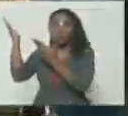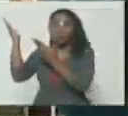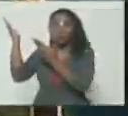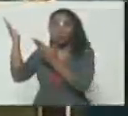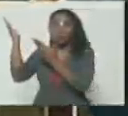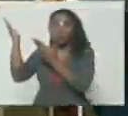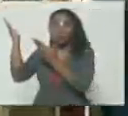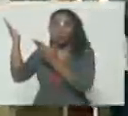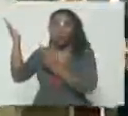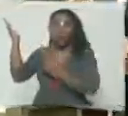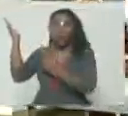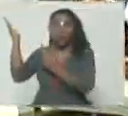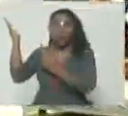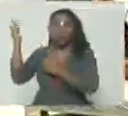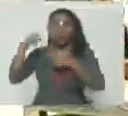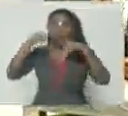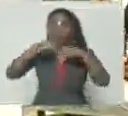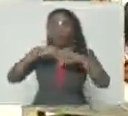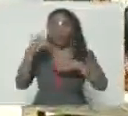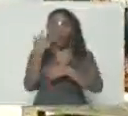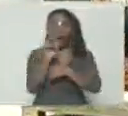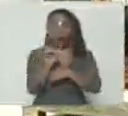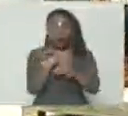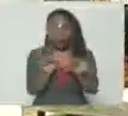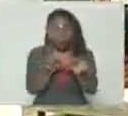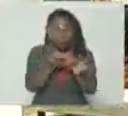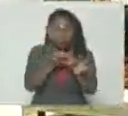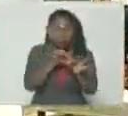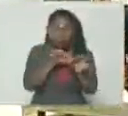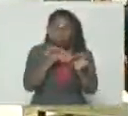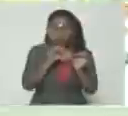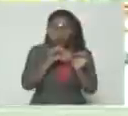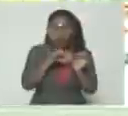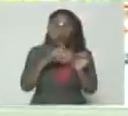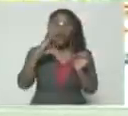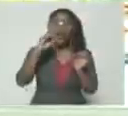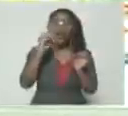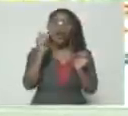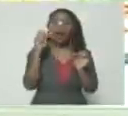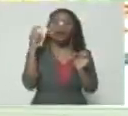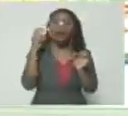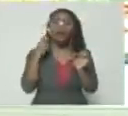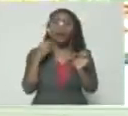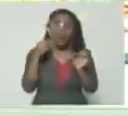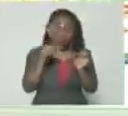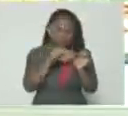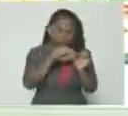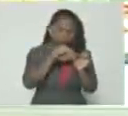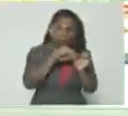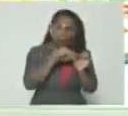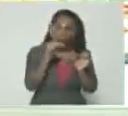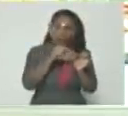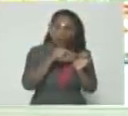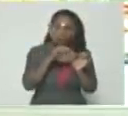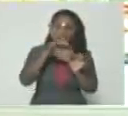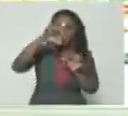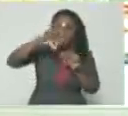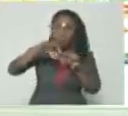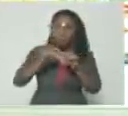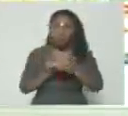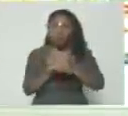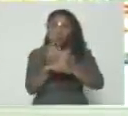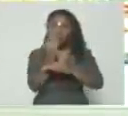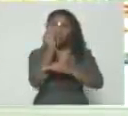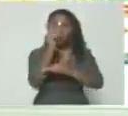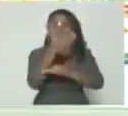Mira, aquí tengo semillas de cacao, sabrosa, ¿viste? Aquí la tengo, mira, de esta semilla,